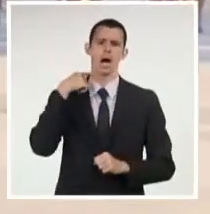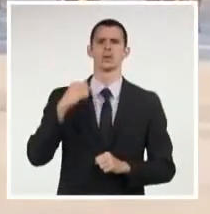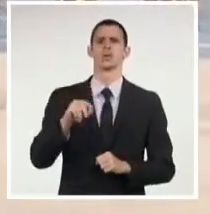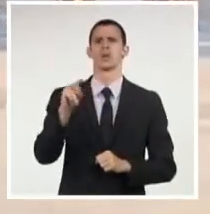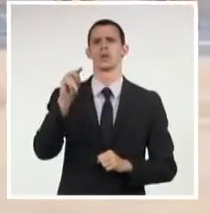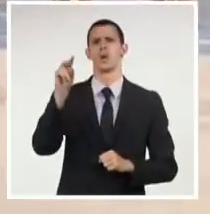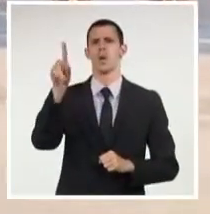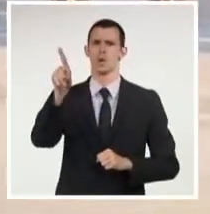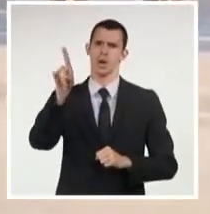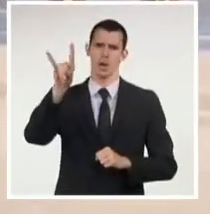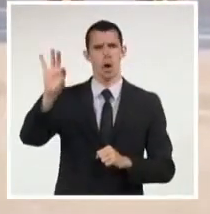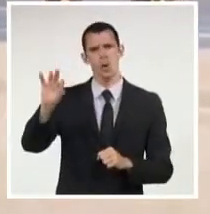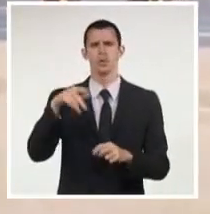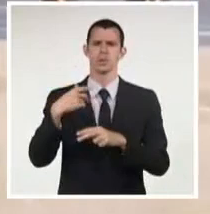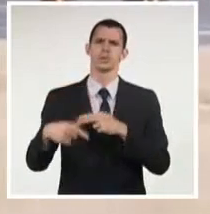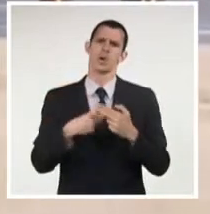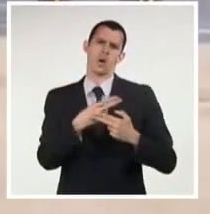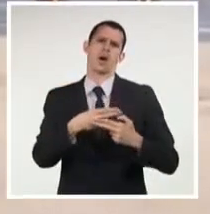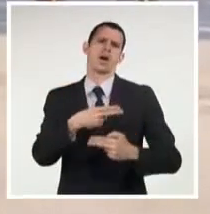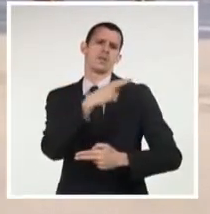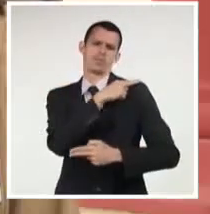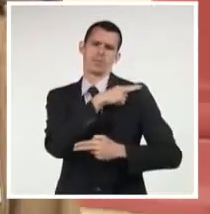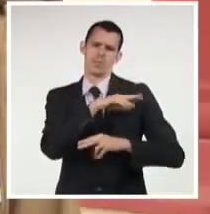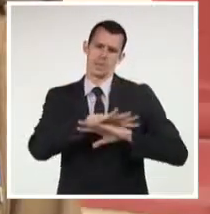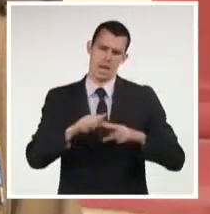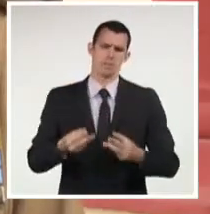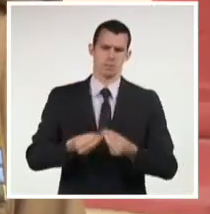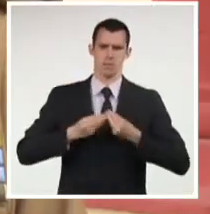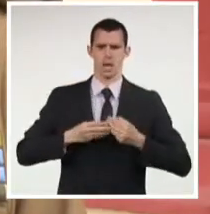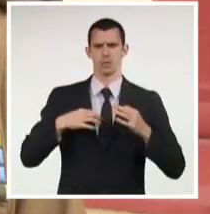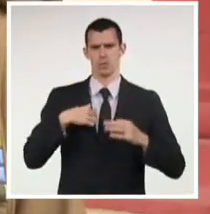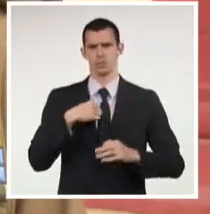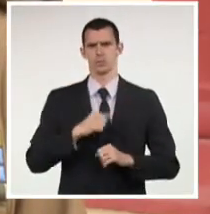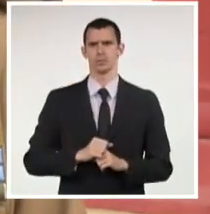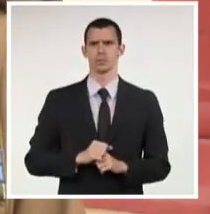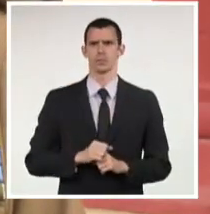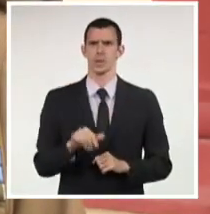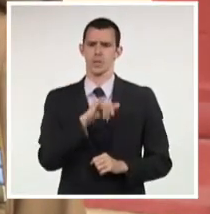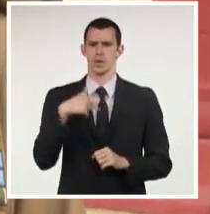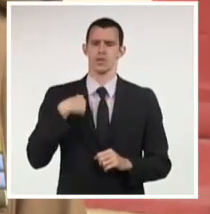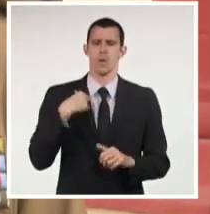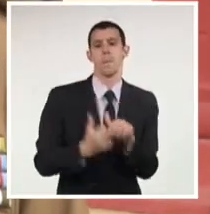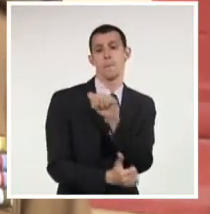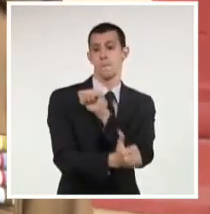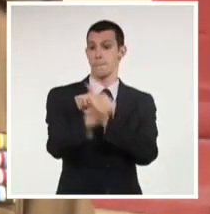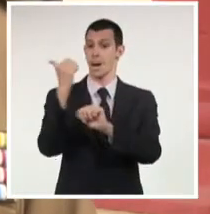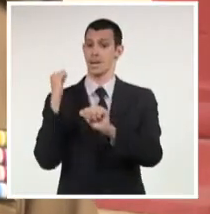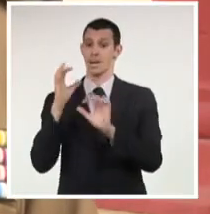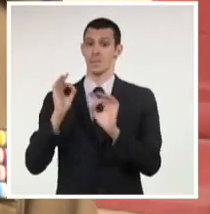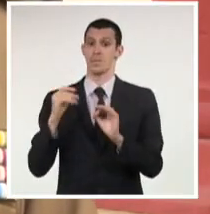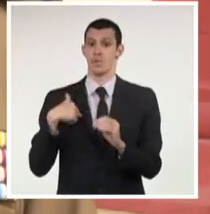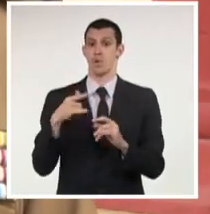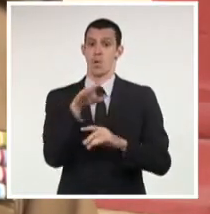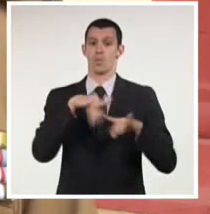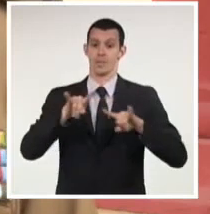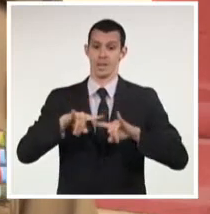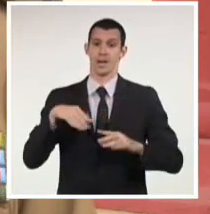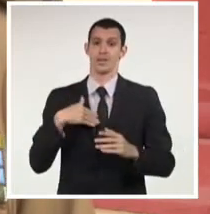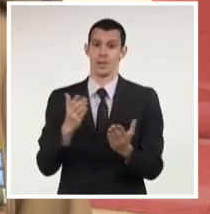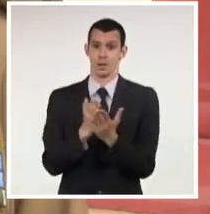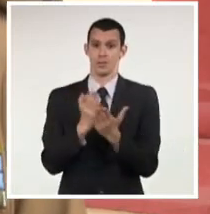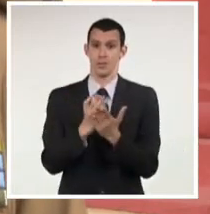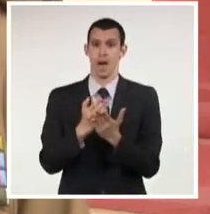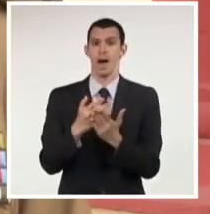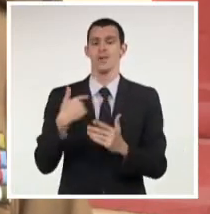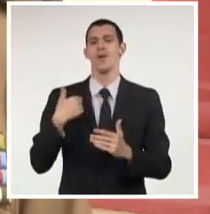FARC, general Antonio Maceo. Retorné nuevamente a mi institución, Antonio Maceo, ya no como